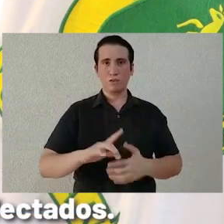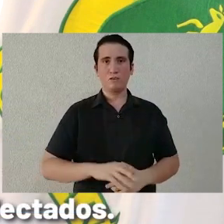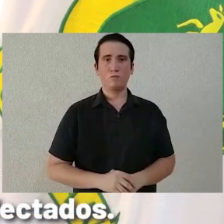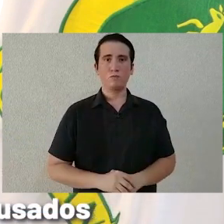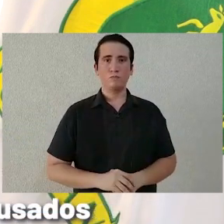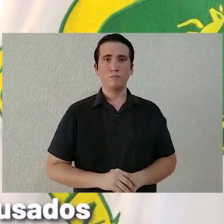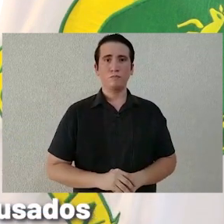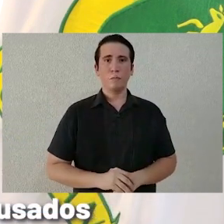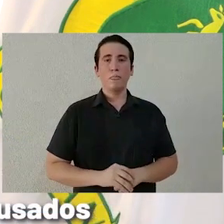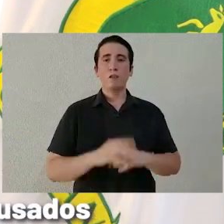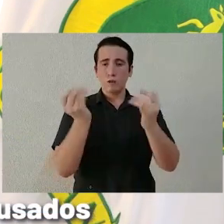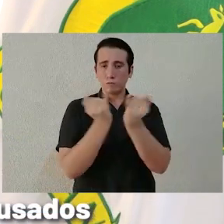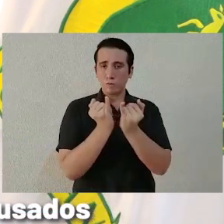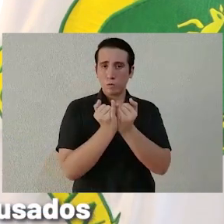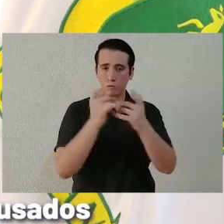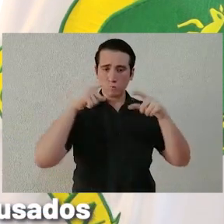prevención notivisión